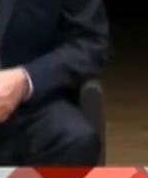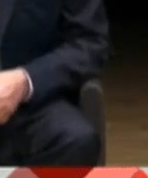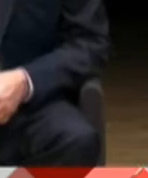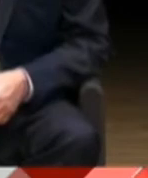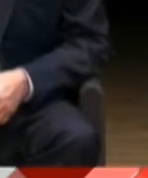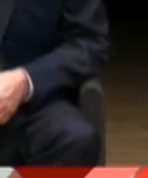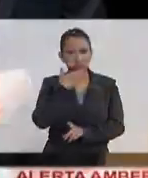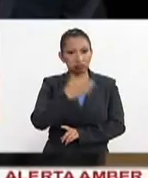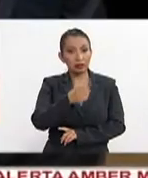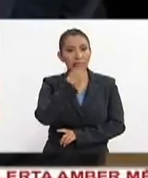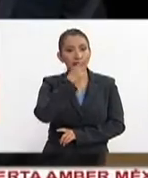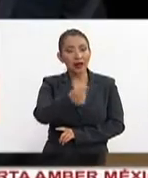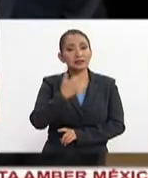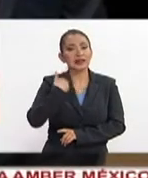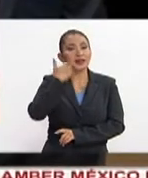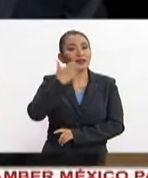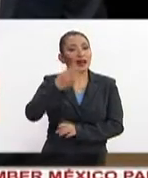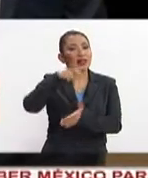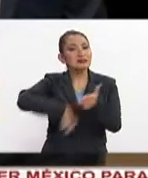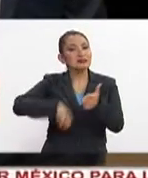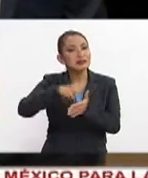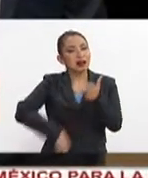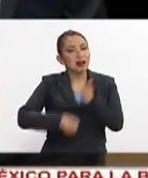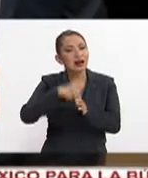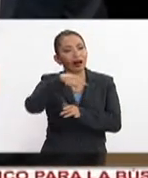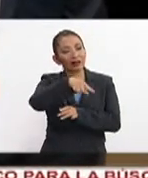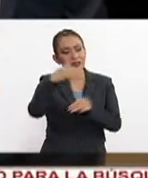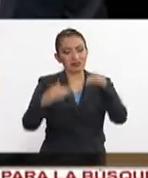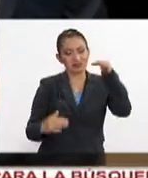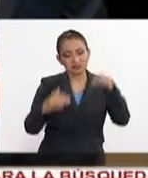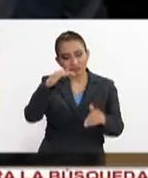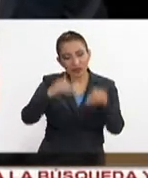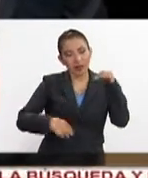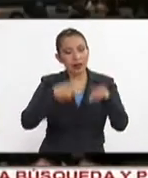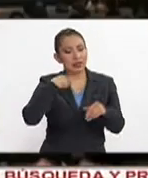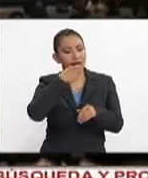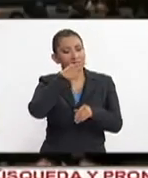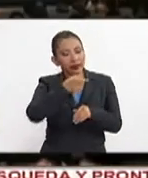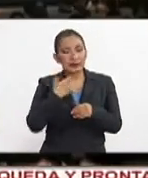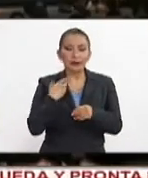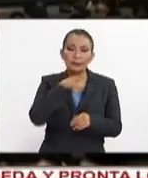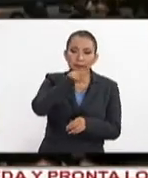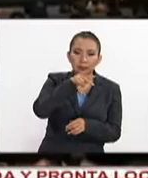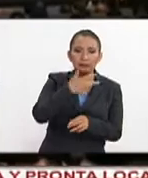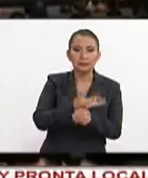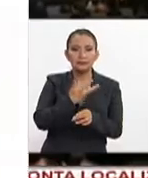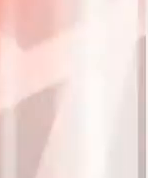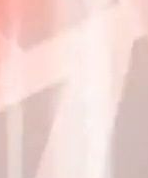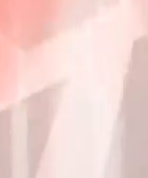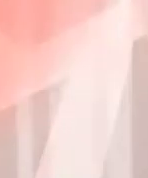constructiva. Aseguró que se buscará corregir las desigualdades que tanto preocupan a los Estados Unidos.